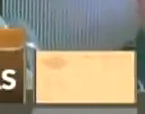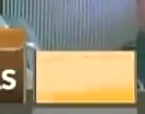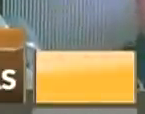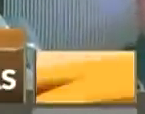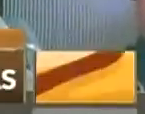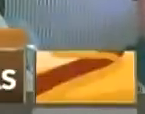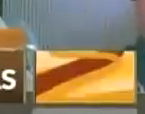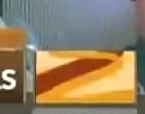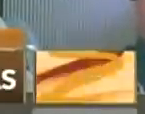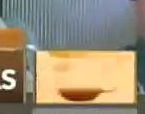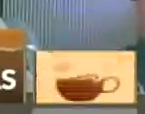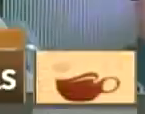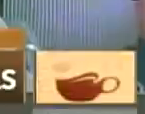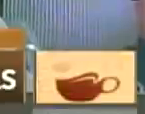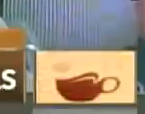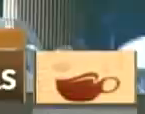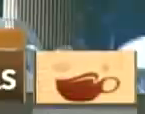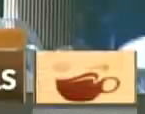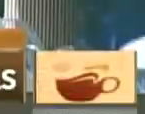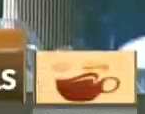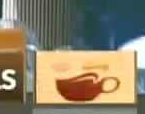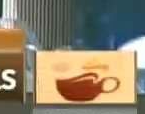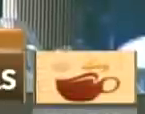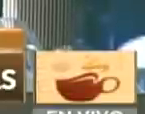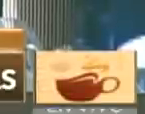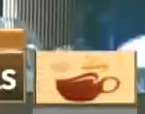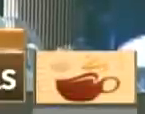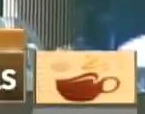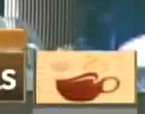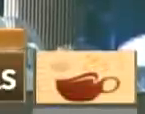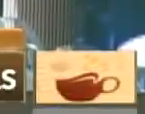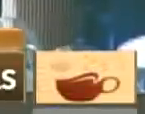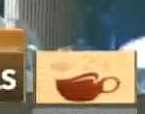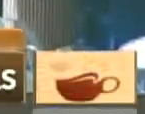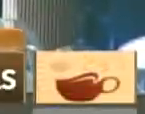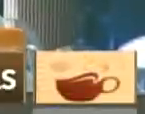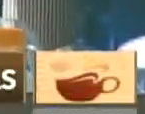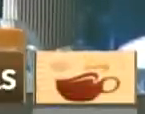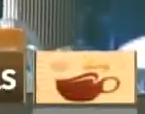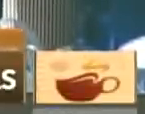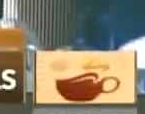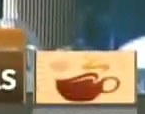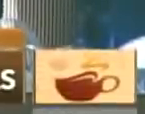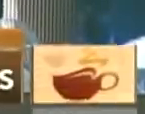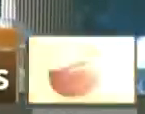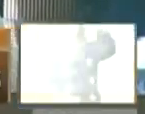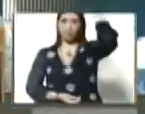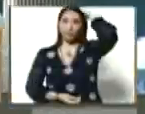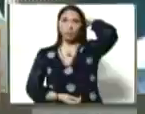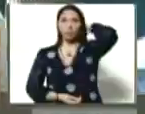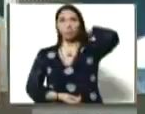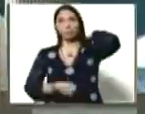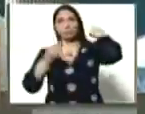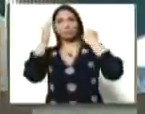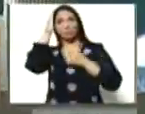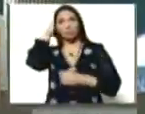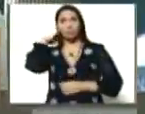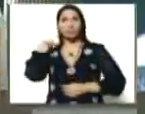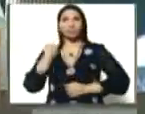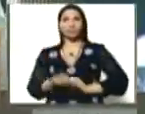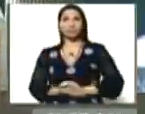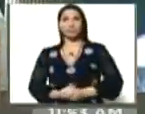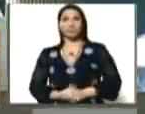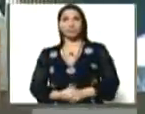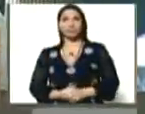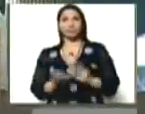a todos los que prestarán el servicio electoral durante la convocatoria histórica que tenemos prevista dentro de nuestro calendario electoral por